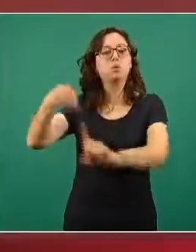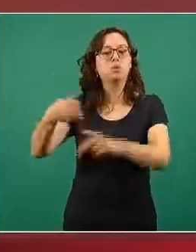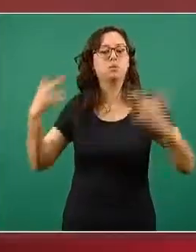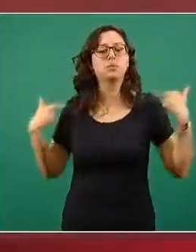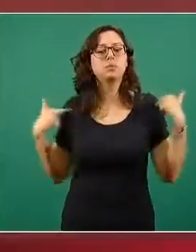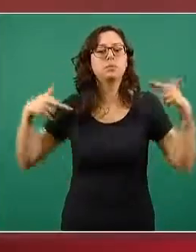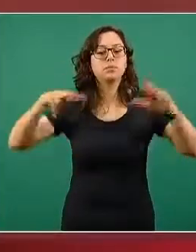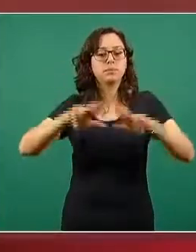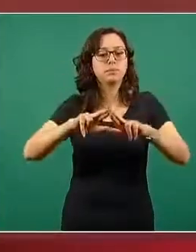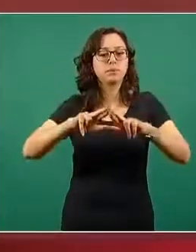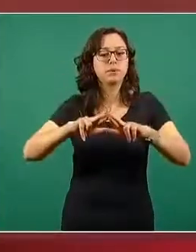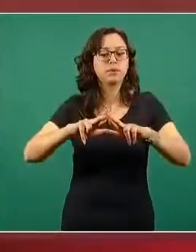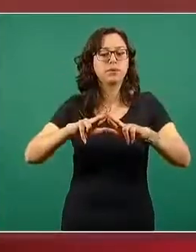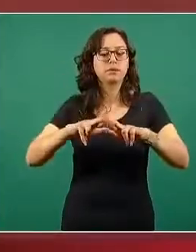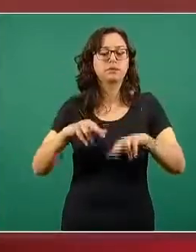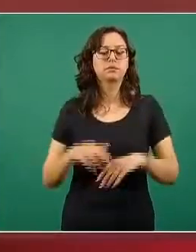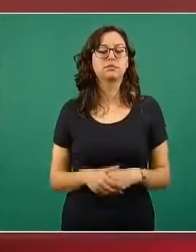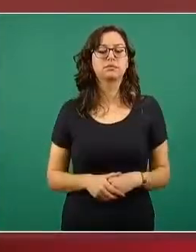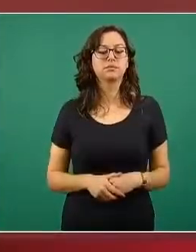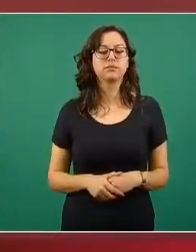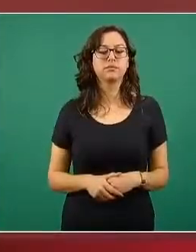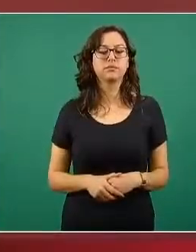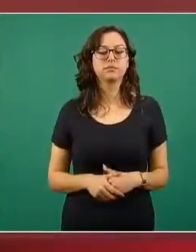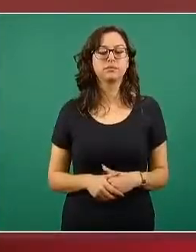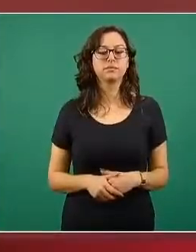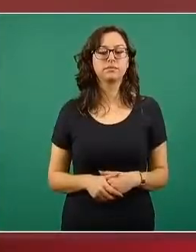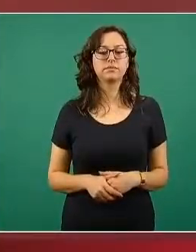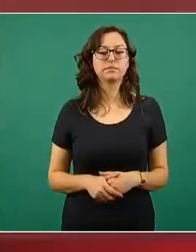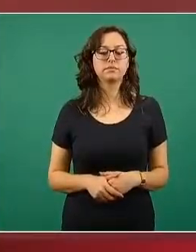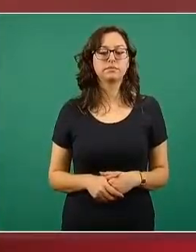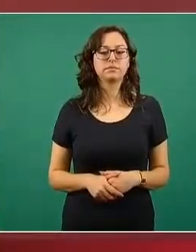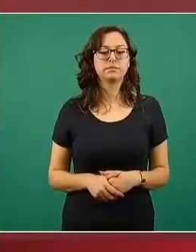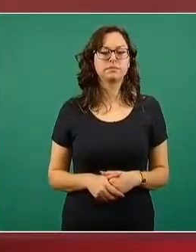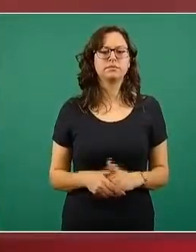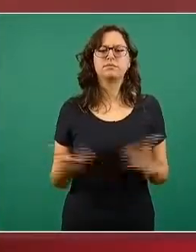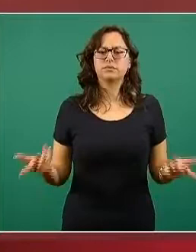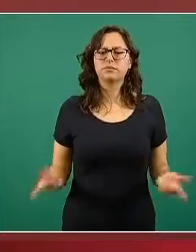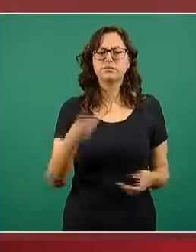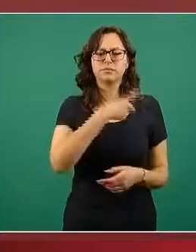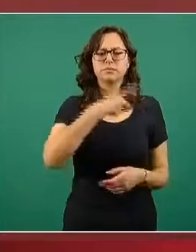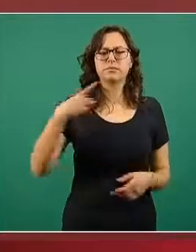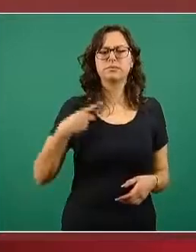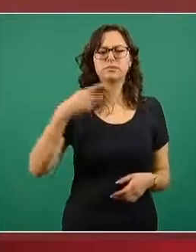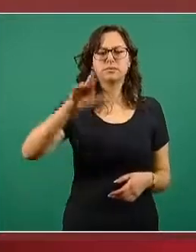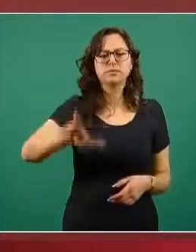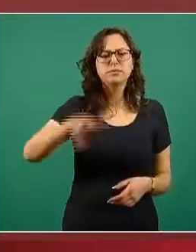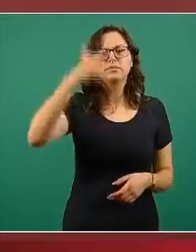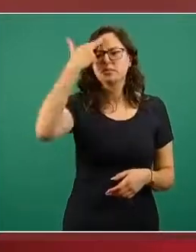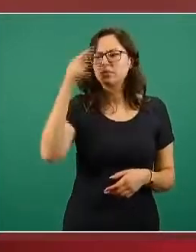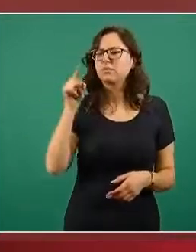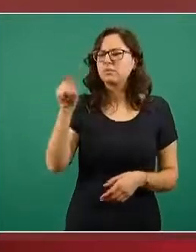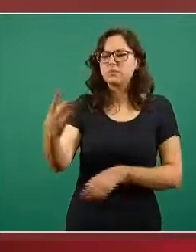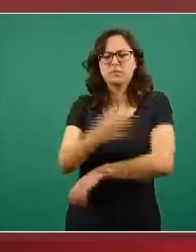la educación de ese estado. Recordar cuál ha sido la motivación, si me pasan la siguiente diapositiva,